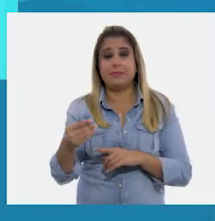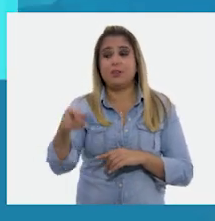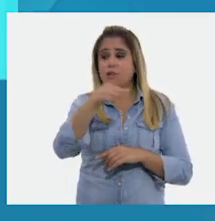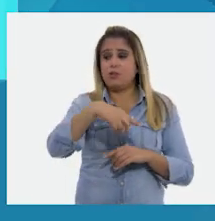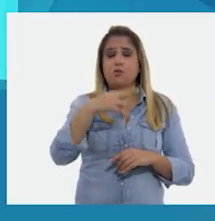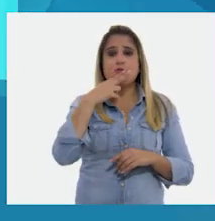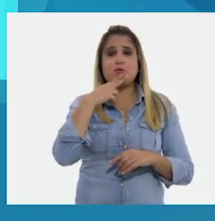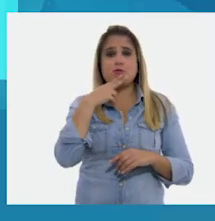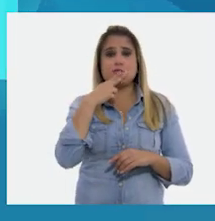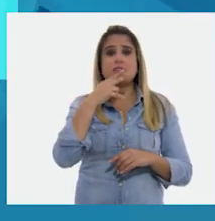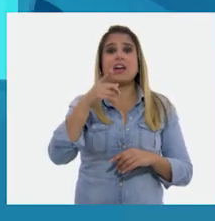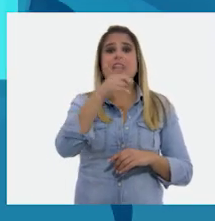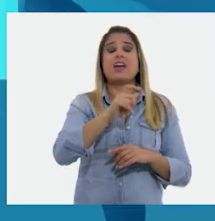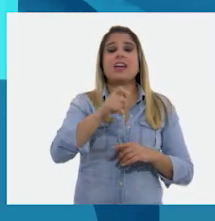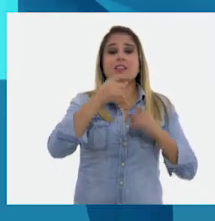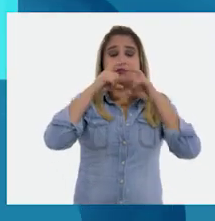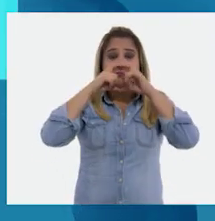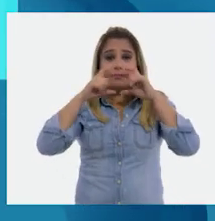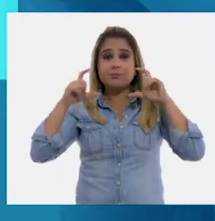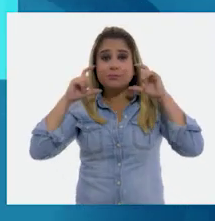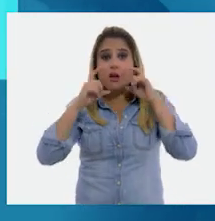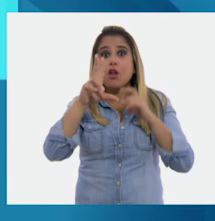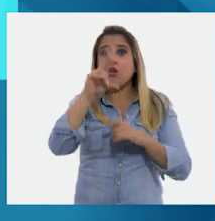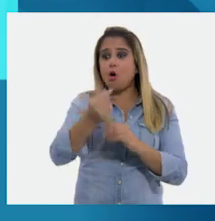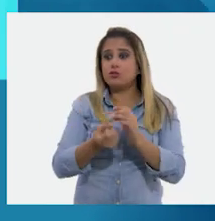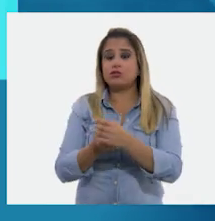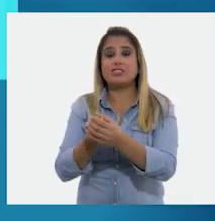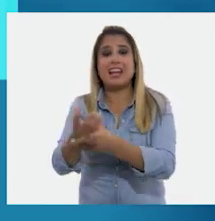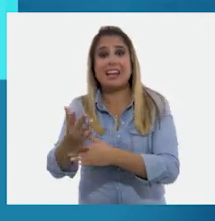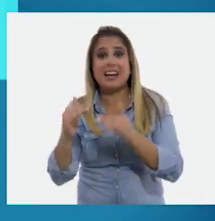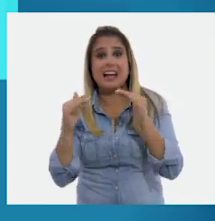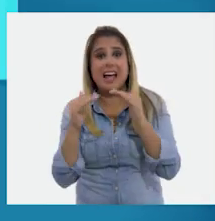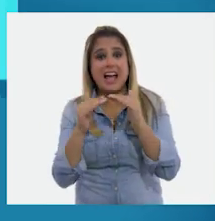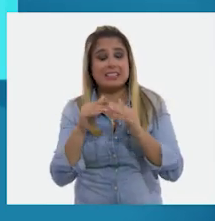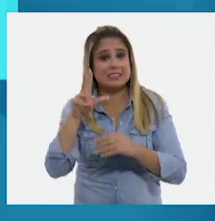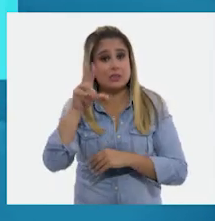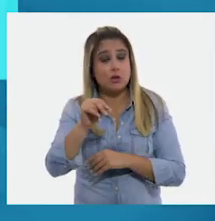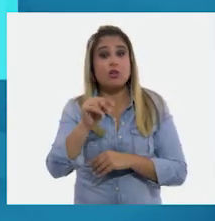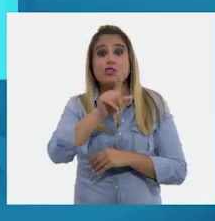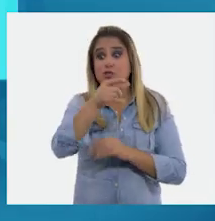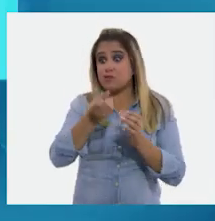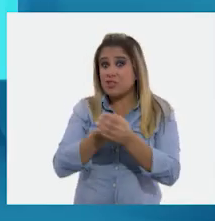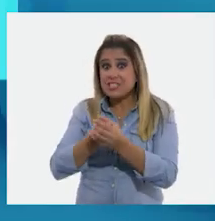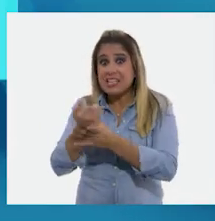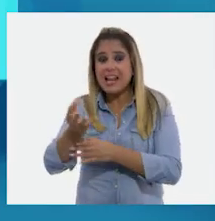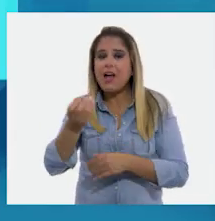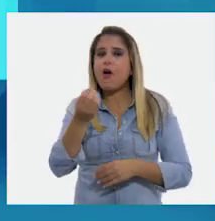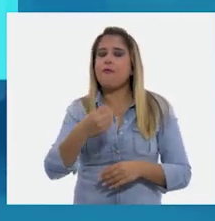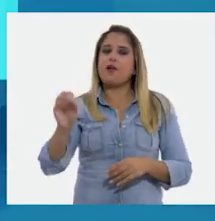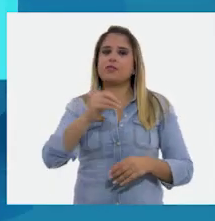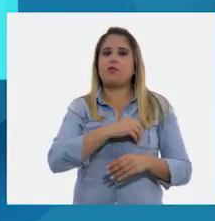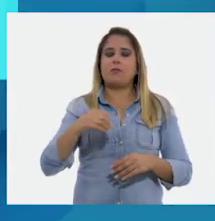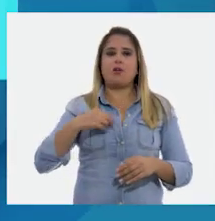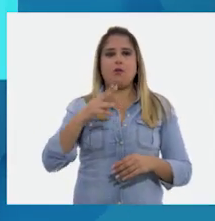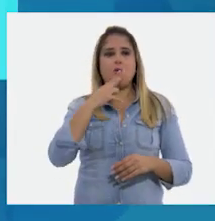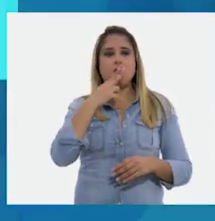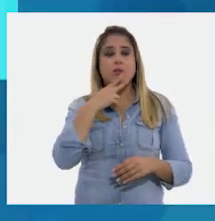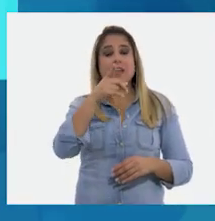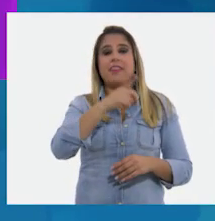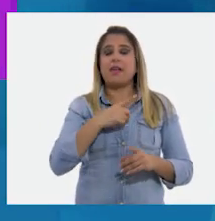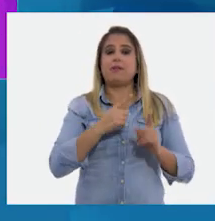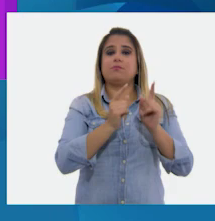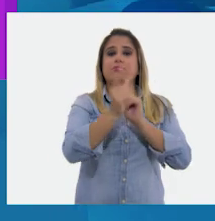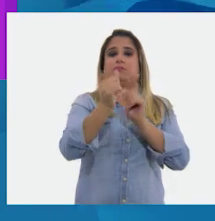Utiliza cubrebocas. No salgas de casa y si tienes que hacerlo, recuerda que es obligatorio utilizarlo. Mantén la sana